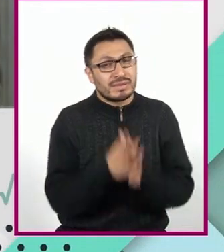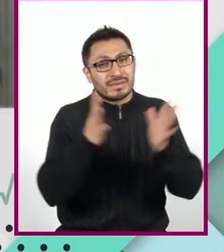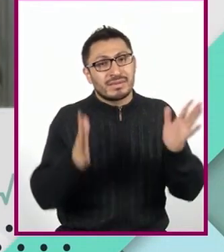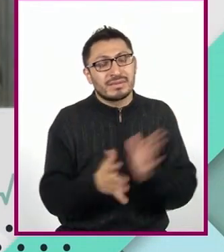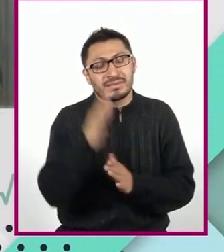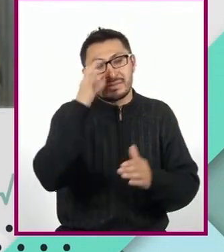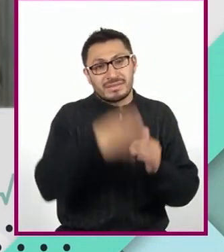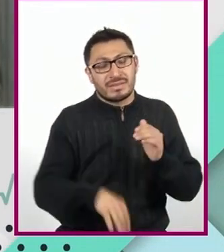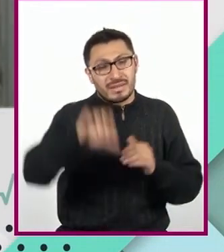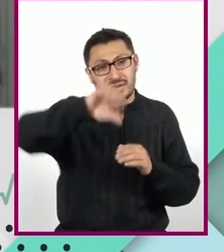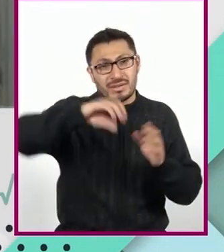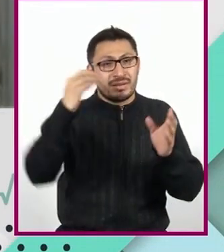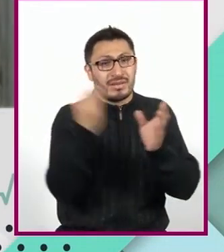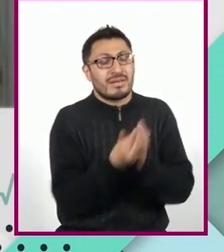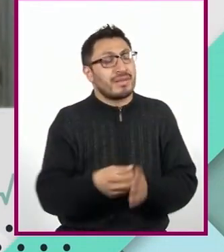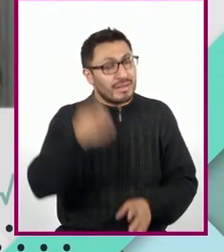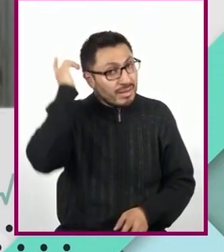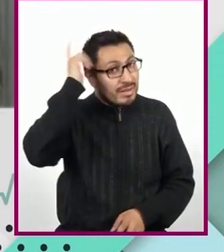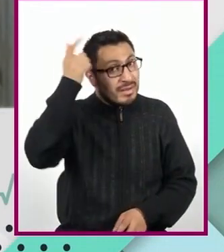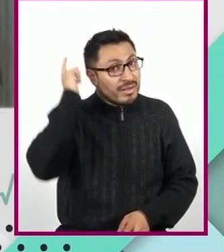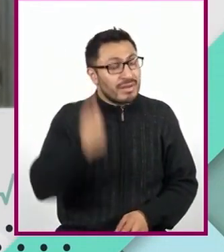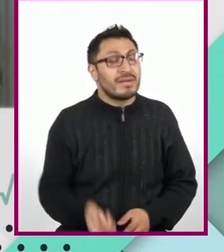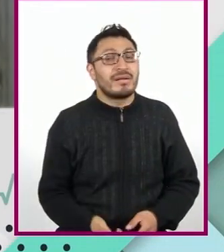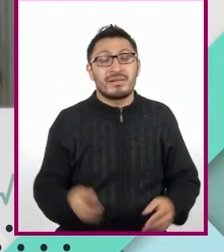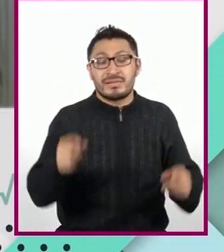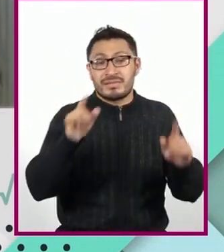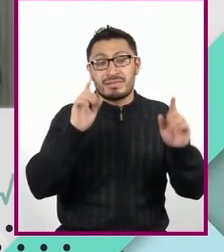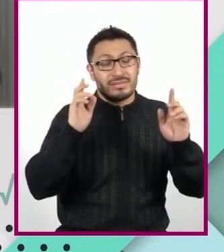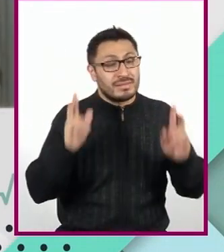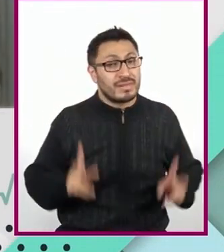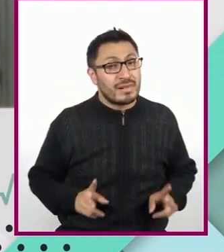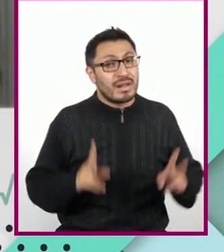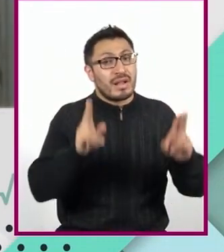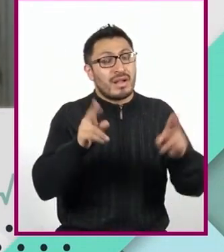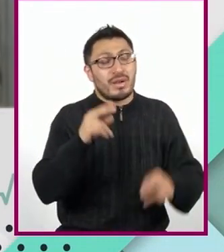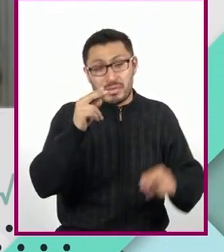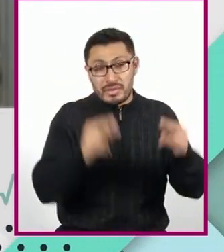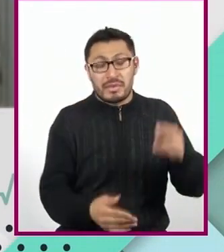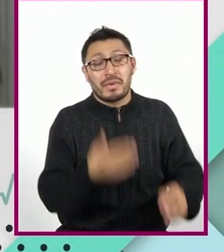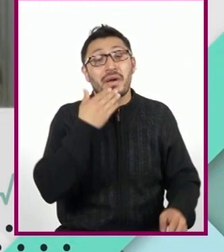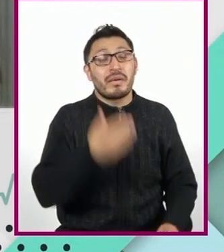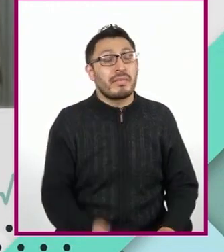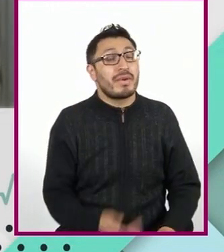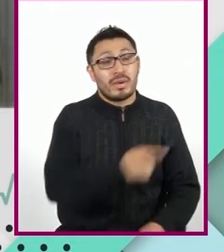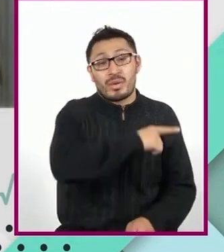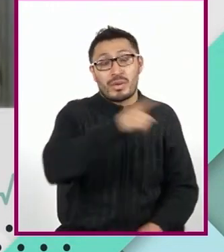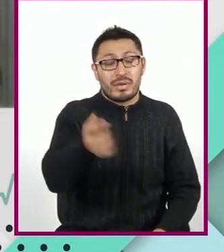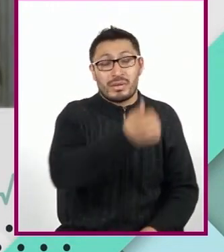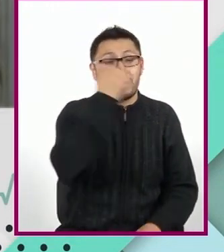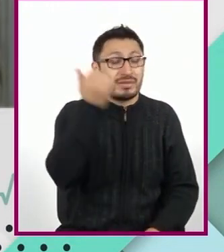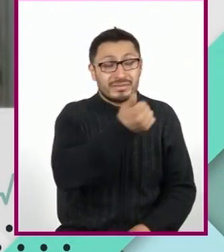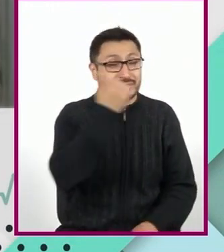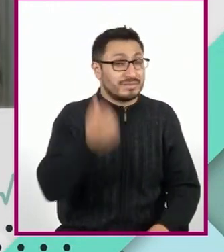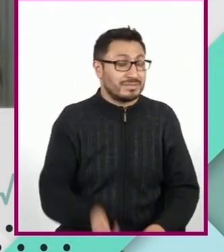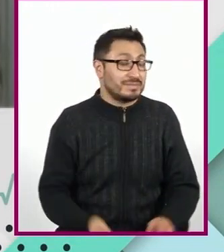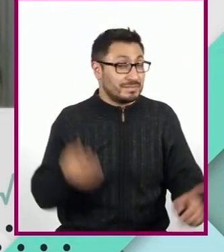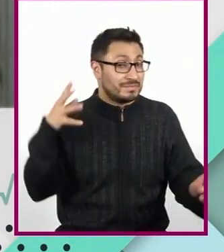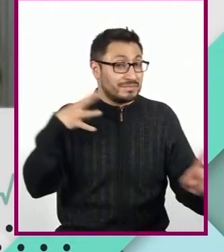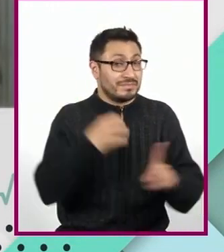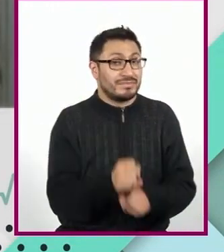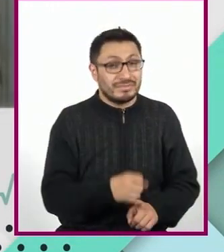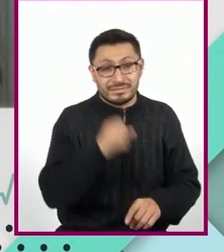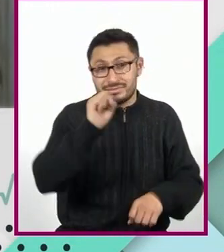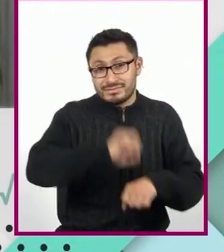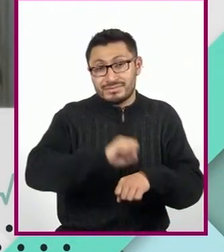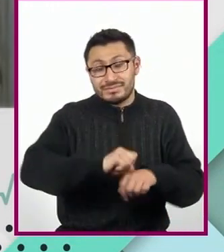participación en esta sesión. Espero que estas cápsulas hayan estado al nivel que se espera de las alumnas y alumnos de secundaria